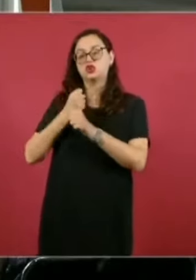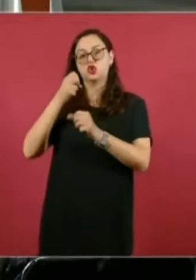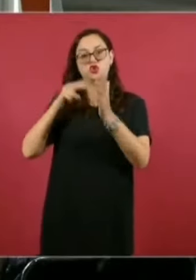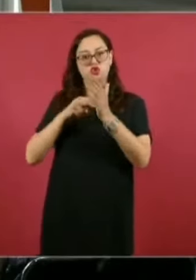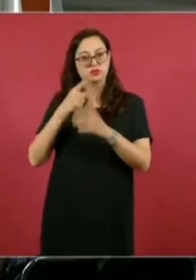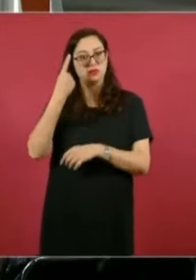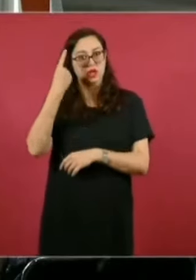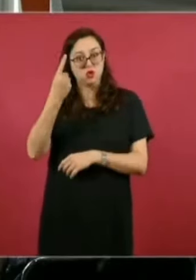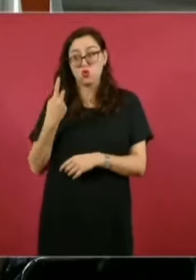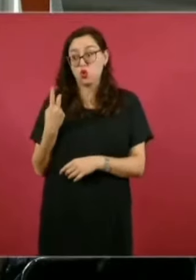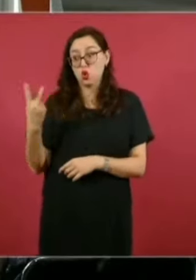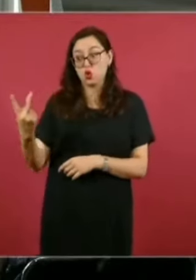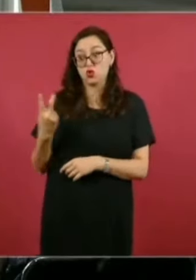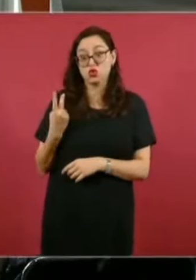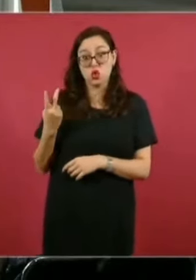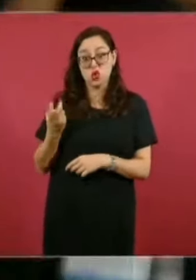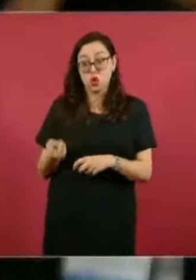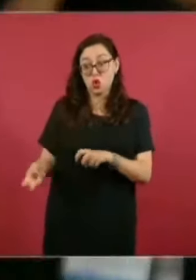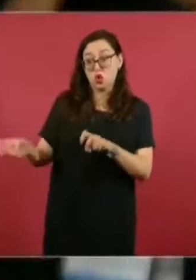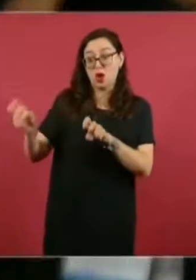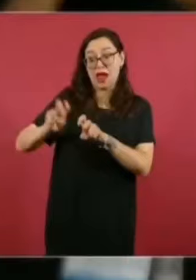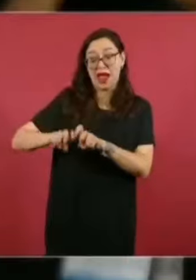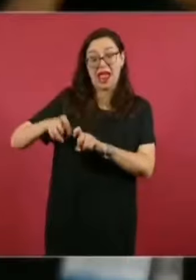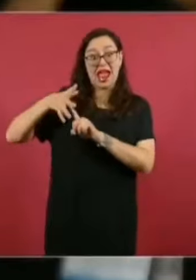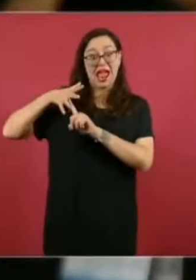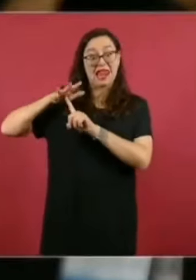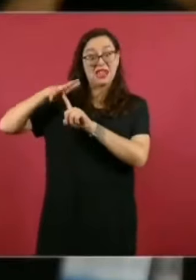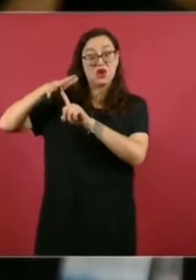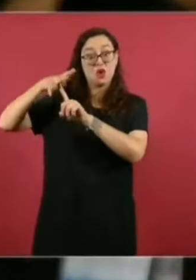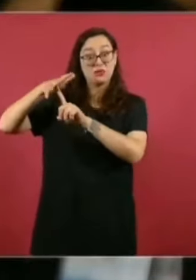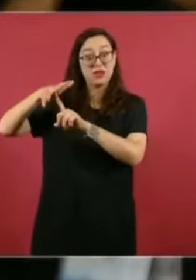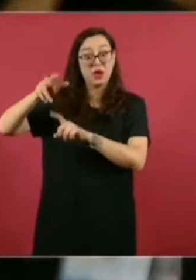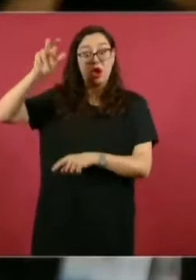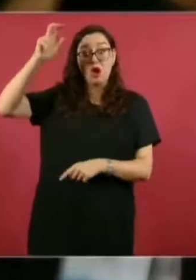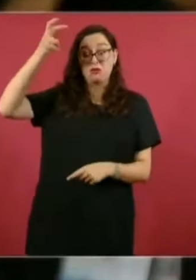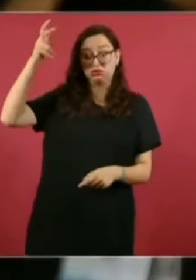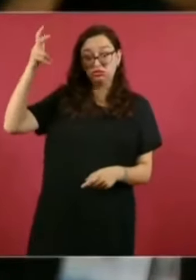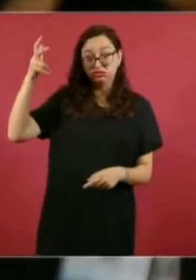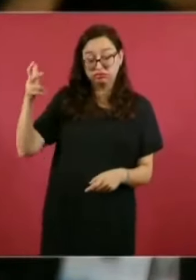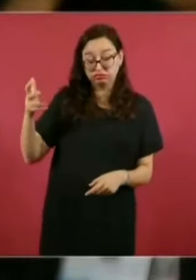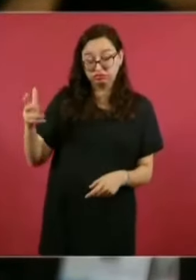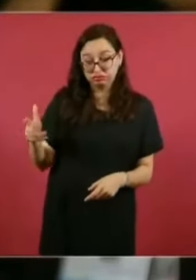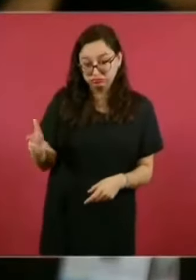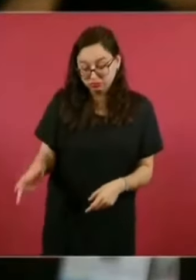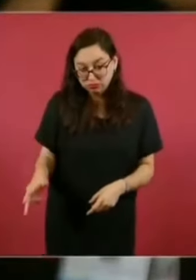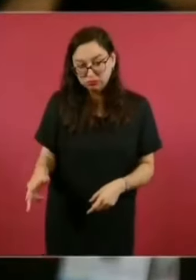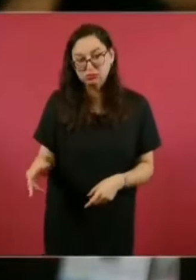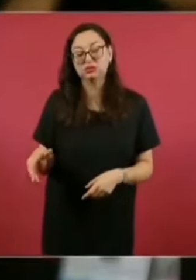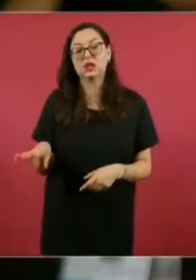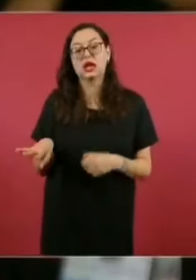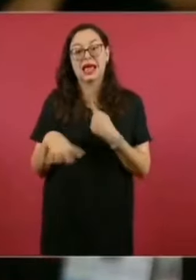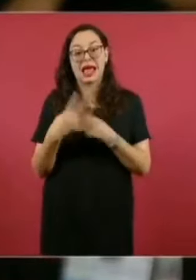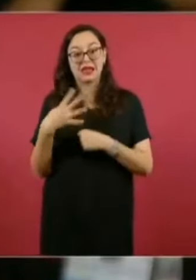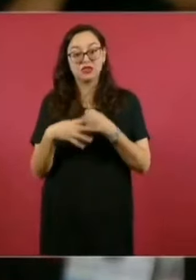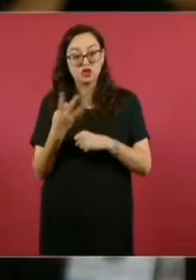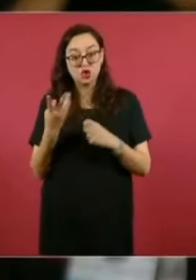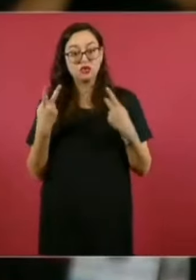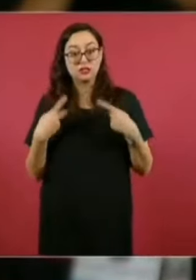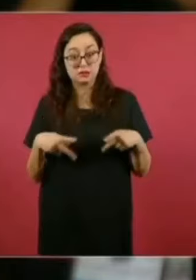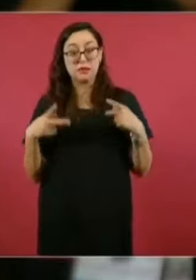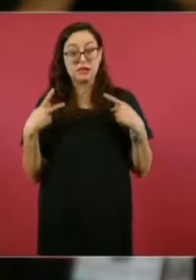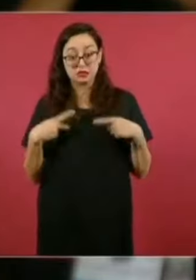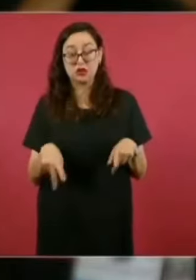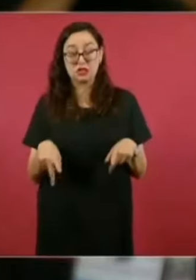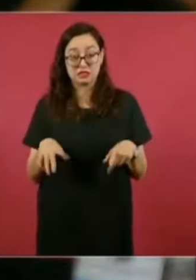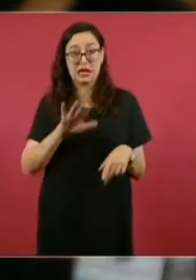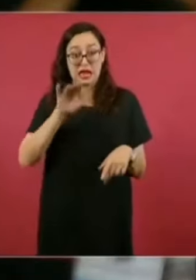Rita, Tlahuapan, que usted menciona tanto, donde ha pernoctado. Sí, sí. Ahí nos caímos en un helicóptero, 14 personas, el 18 de